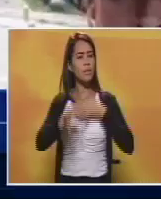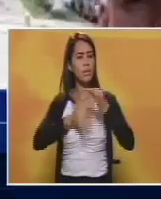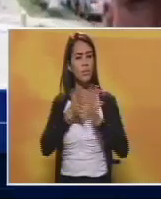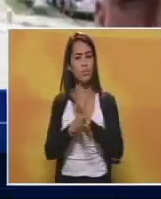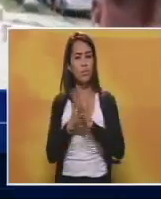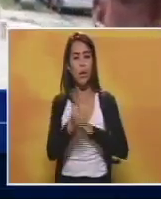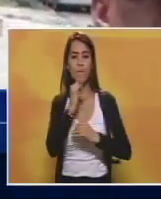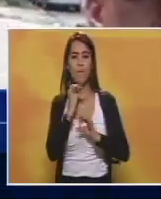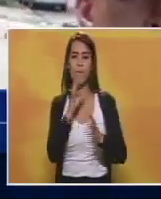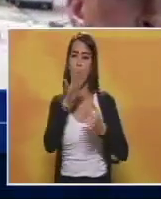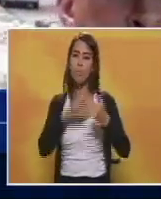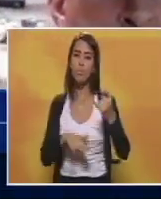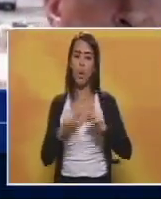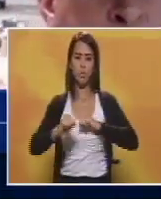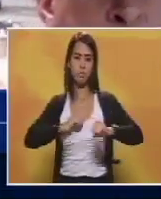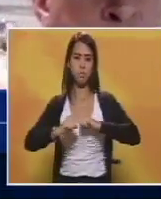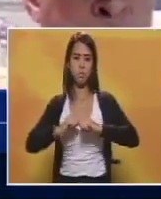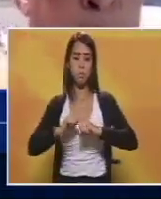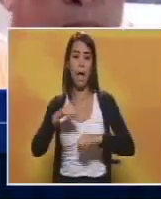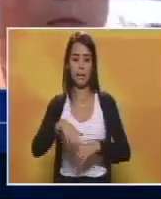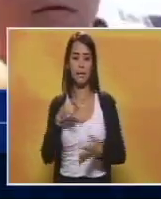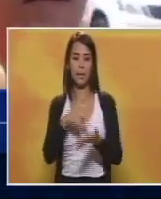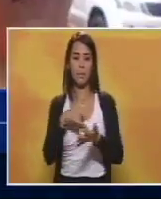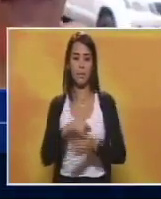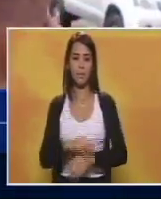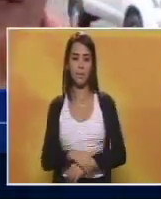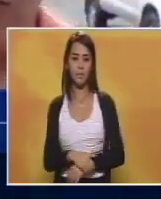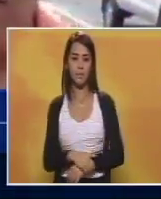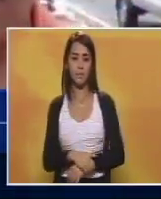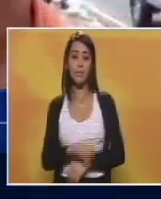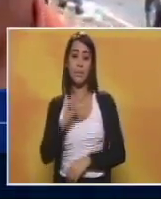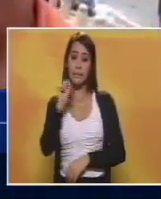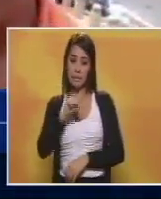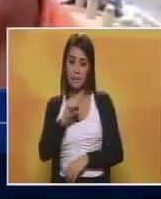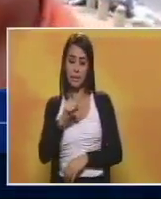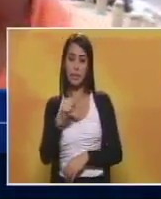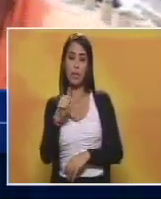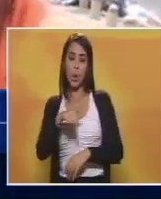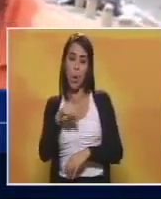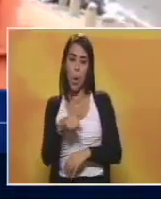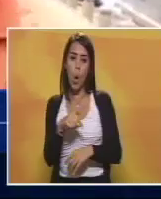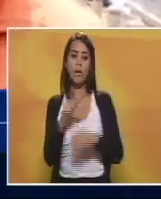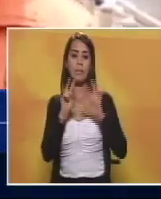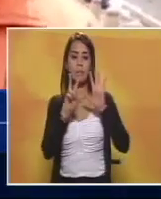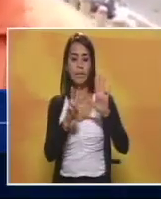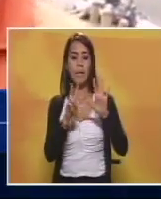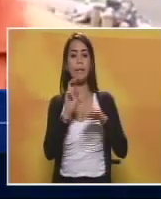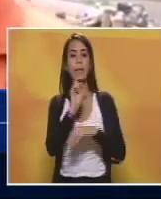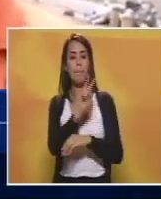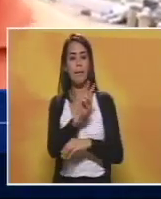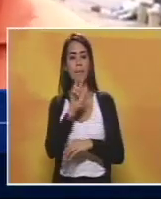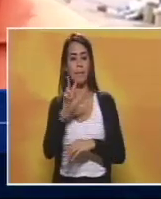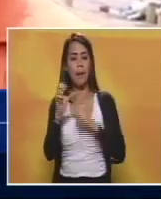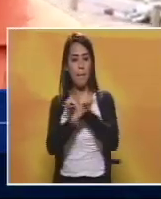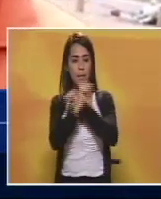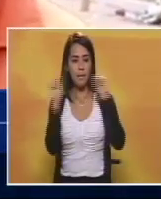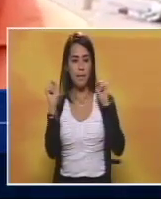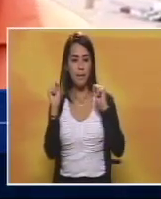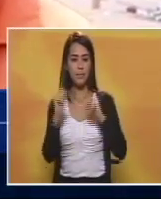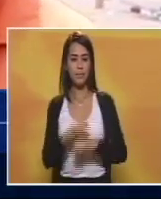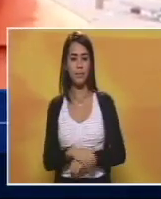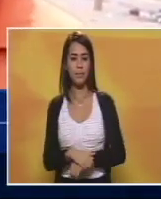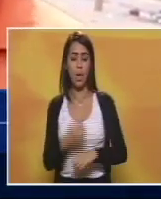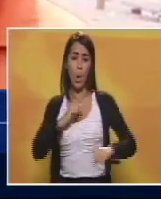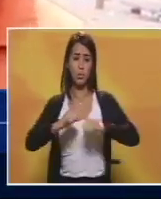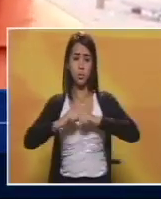sobre los últimos eventos sísmicos registrados en el estado carabobo y efectivamente hoy amanecimos a las 7 y 23 minutos de la mañana exactamente por la reporte de sus bicis con